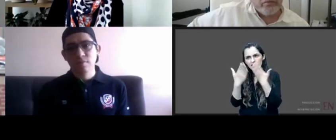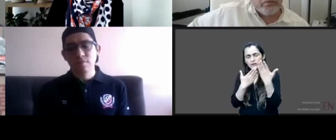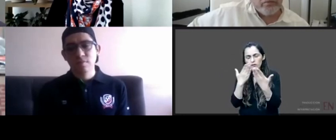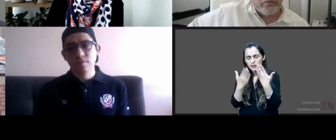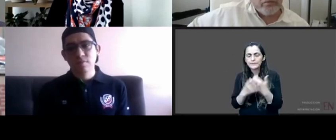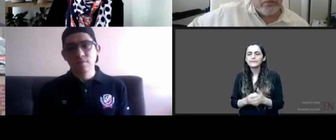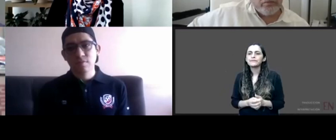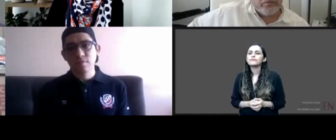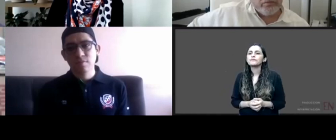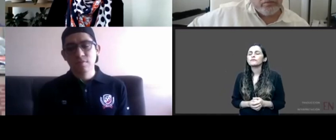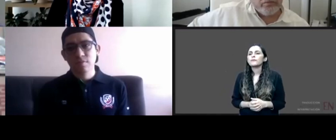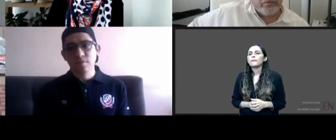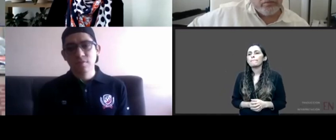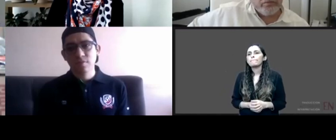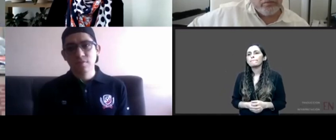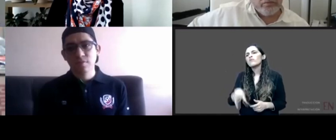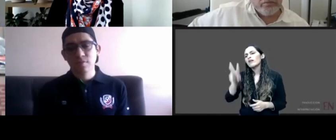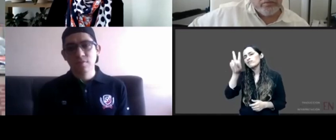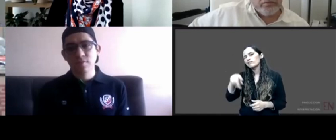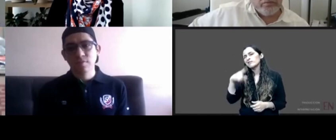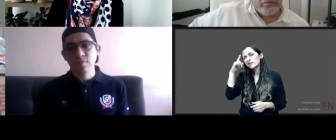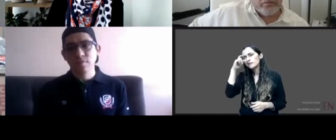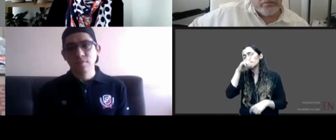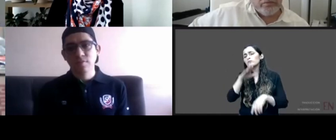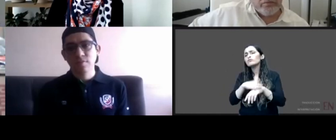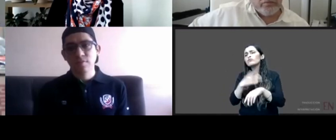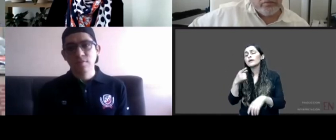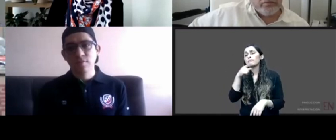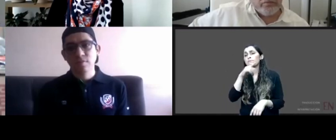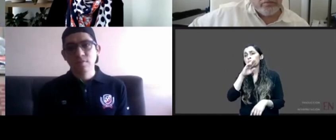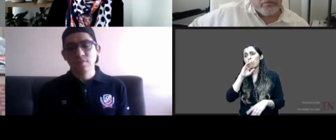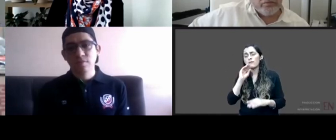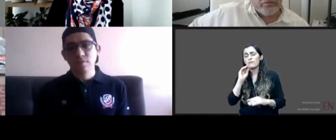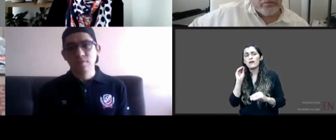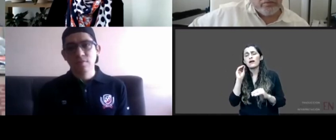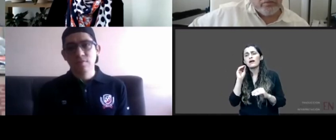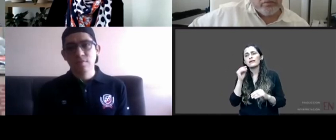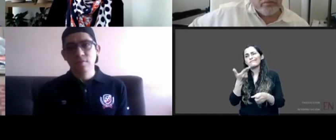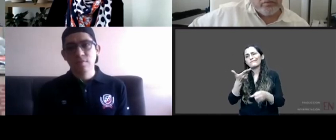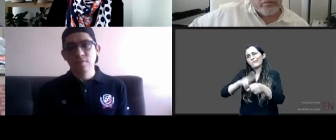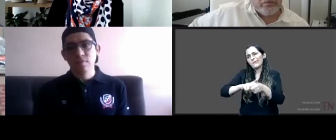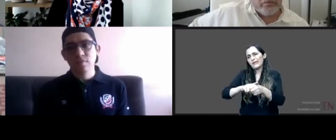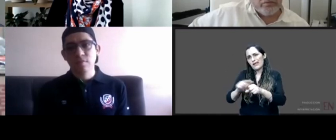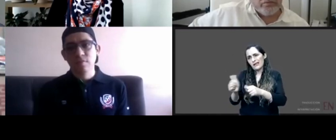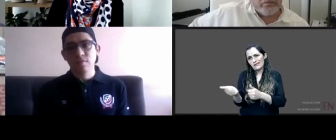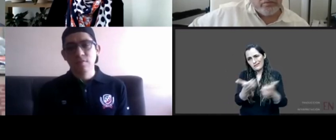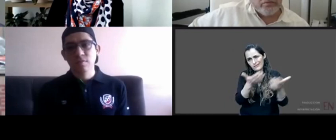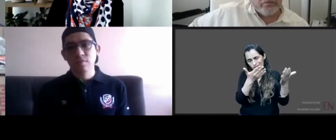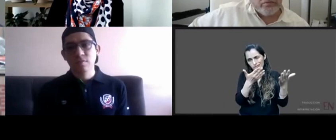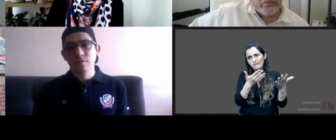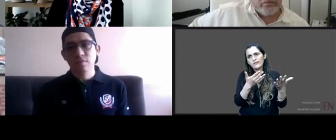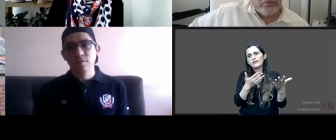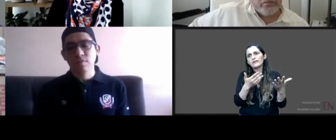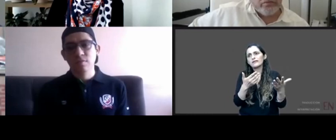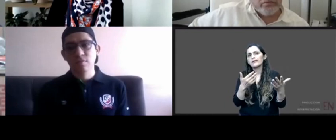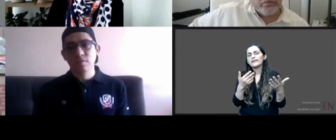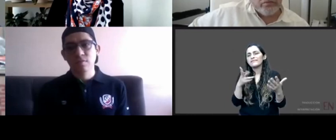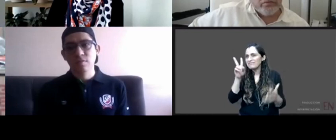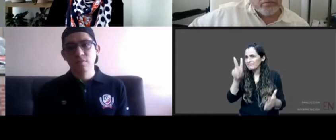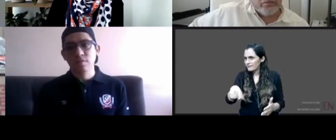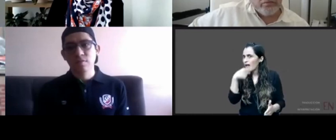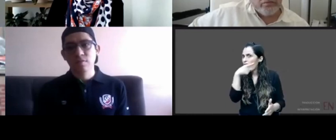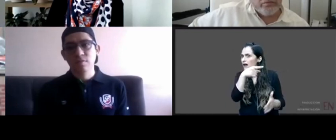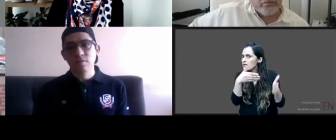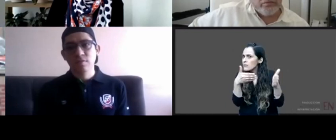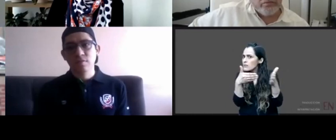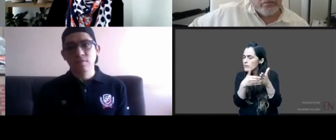la teníamos en el hospital igualmente desde ahí. Pues otra barrera más, porque como no entendemos bien el